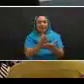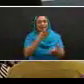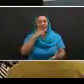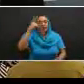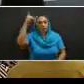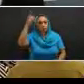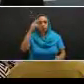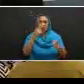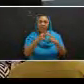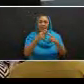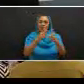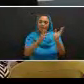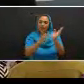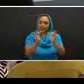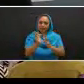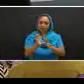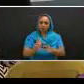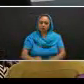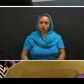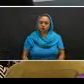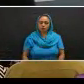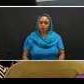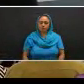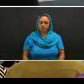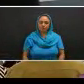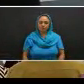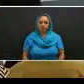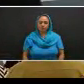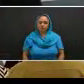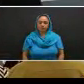En el nombre de Jesús.